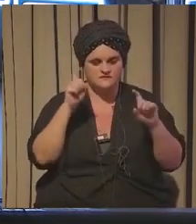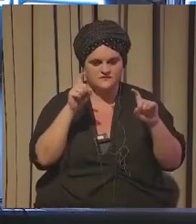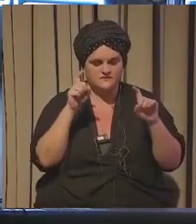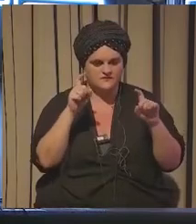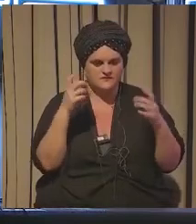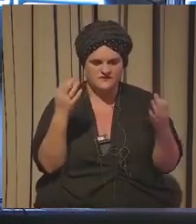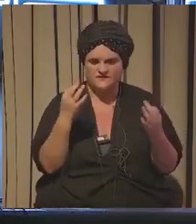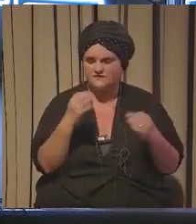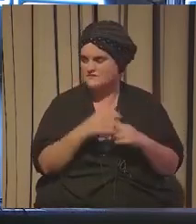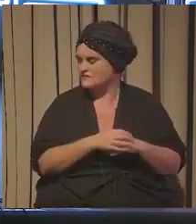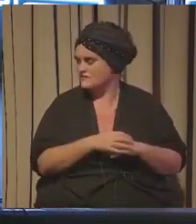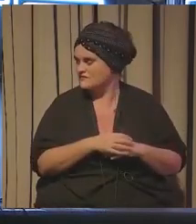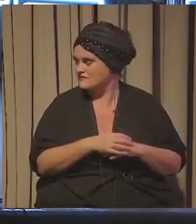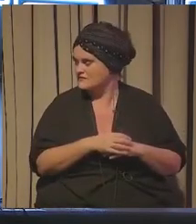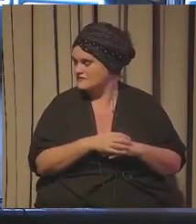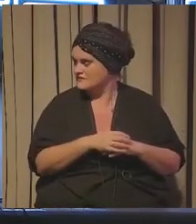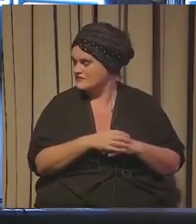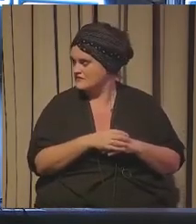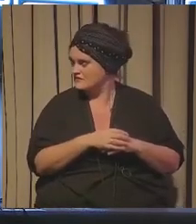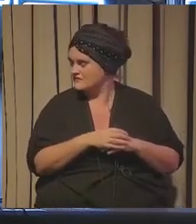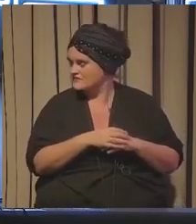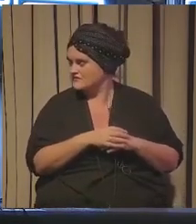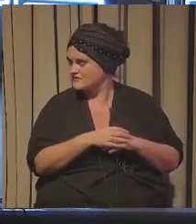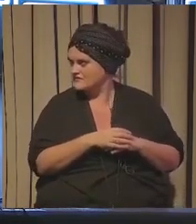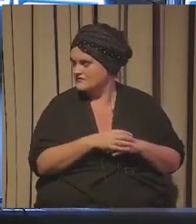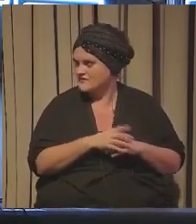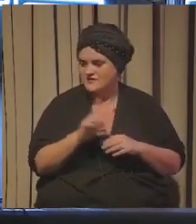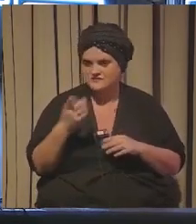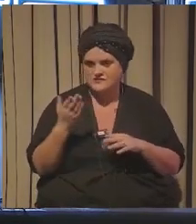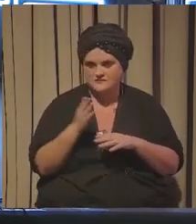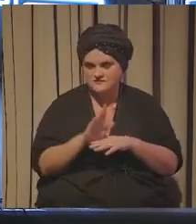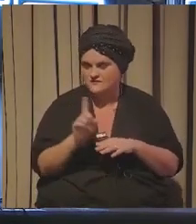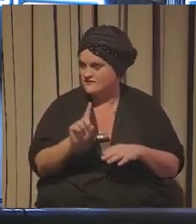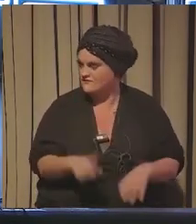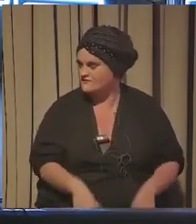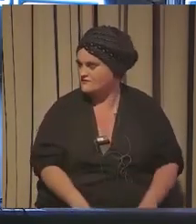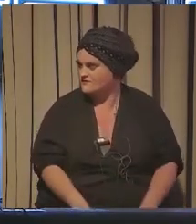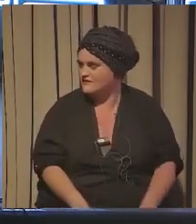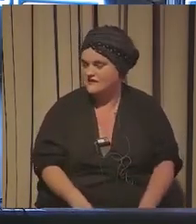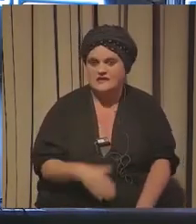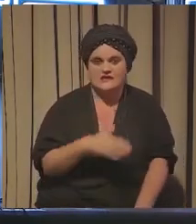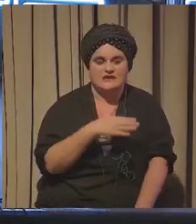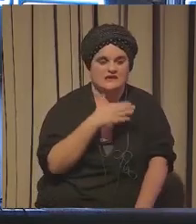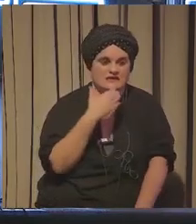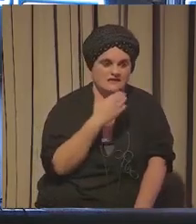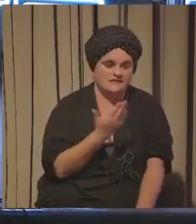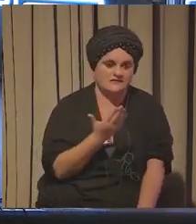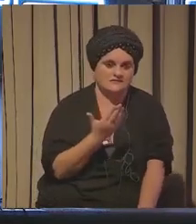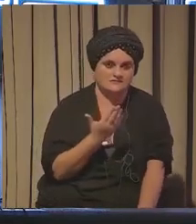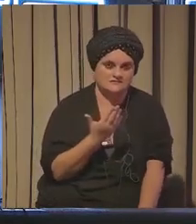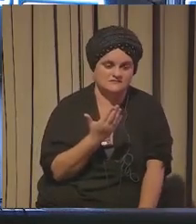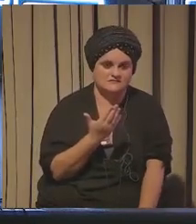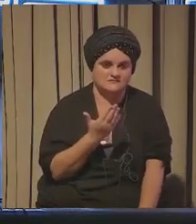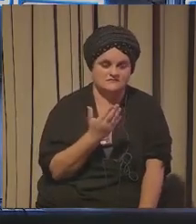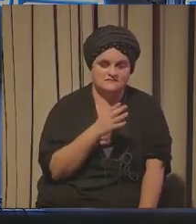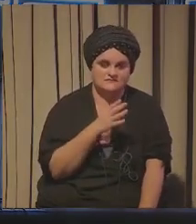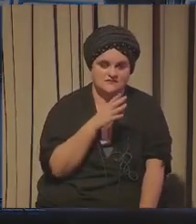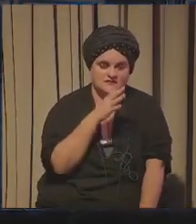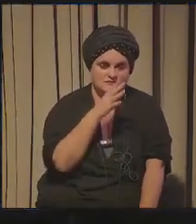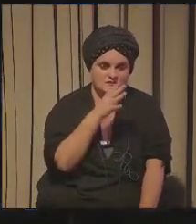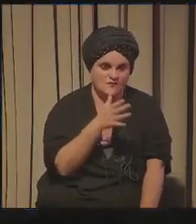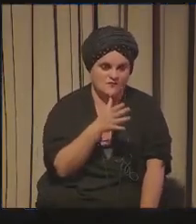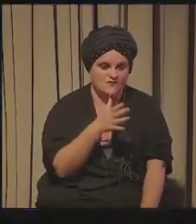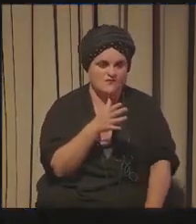profesores? Bueno, eso no estaba en la presentación. Gracias por la pregunta, puesto que los enseñantes se